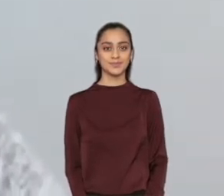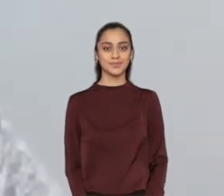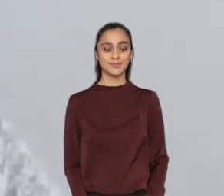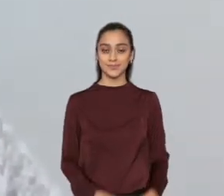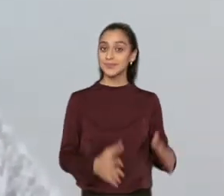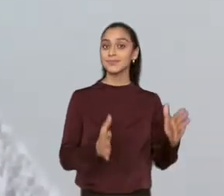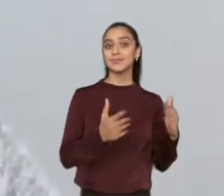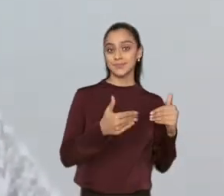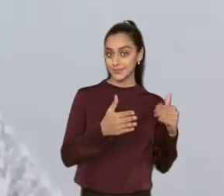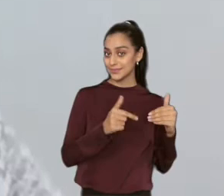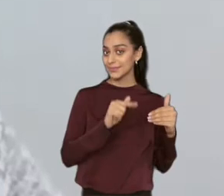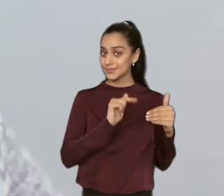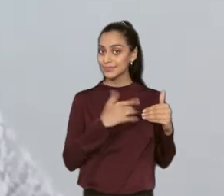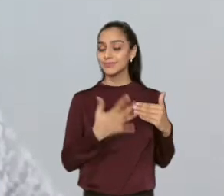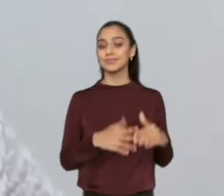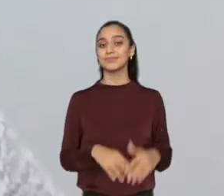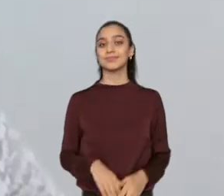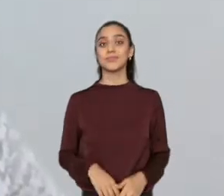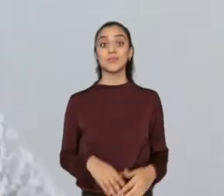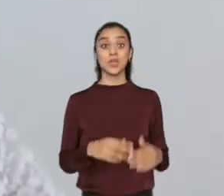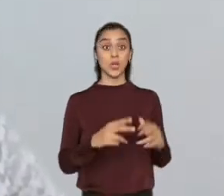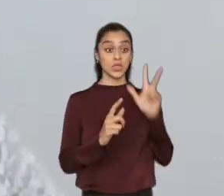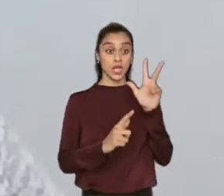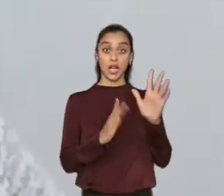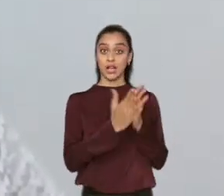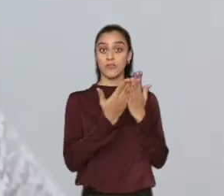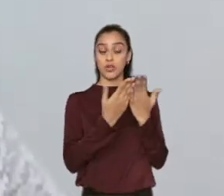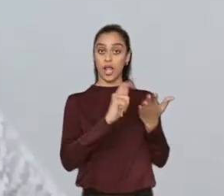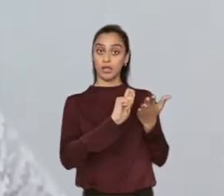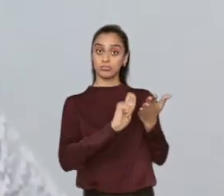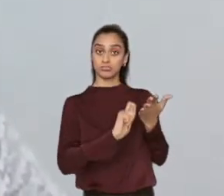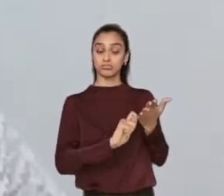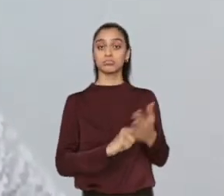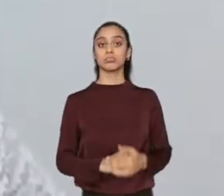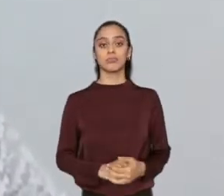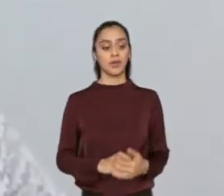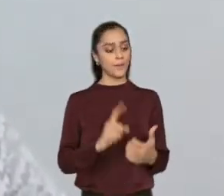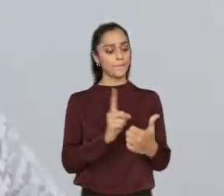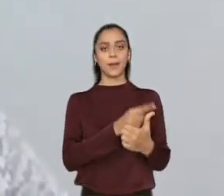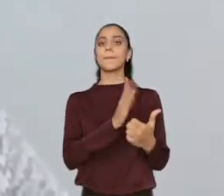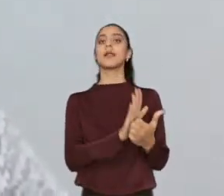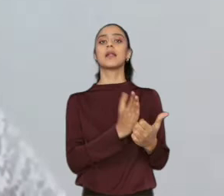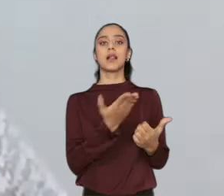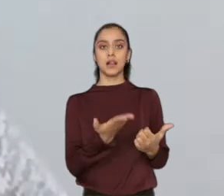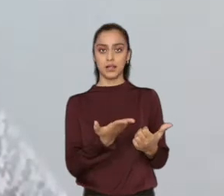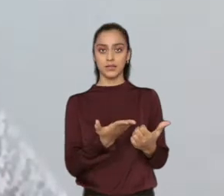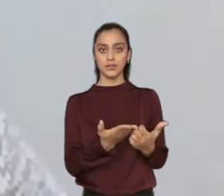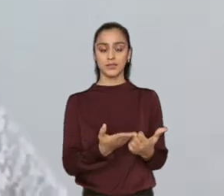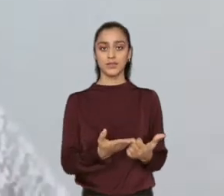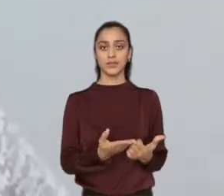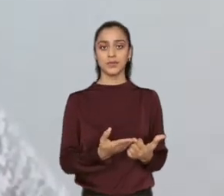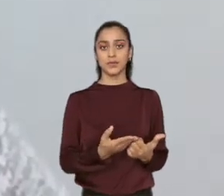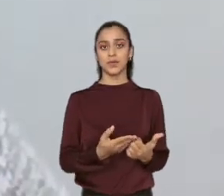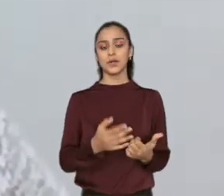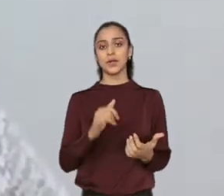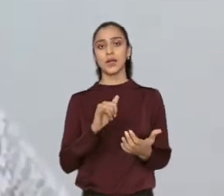en Panamá. He escrito tres libros. Primero, el primer libro, concursé